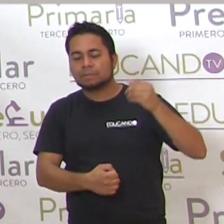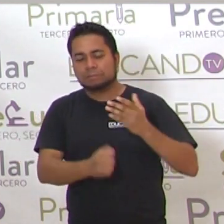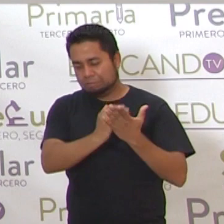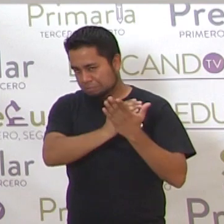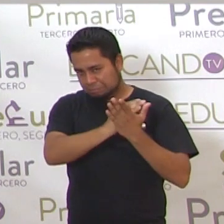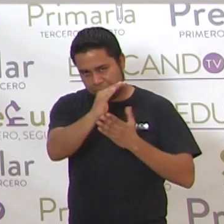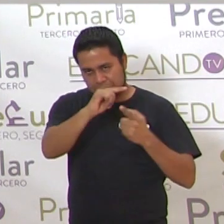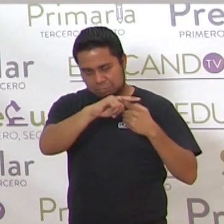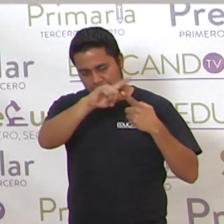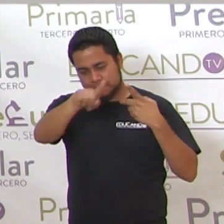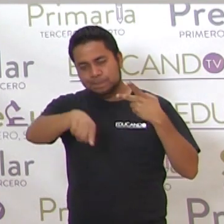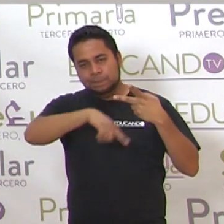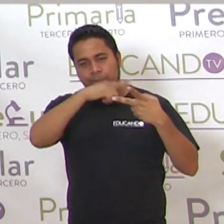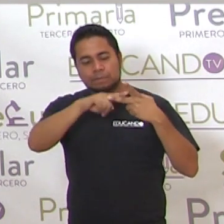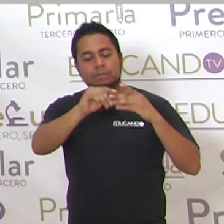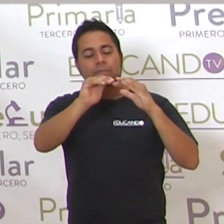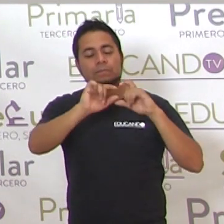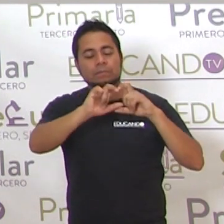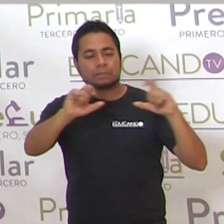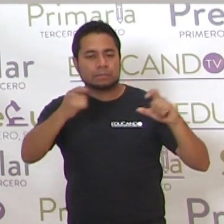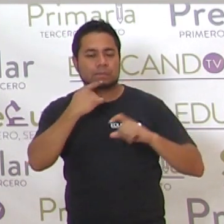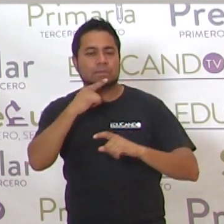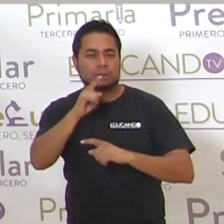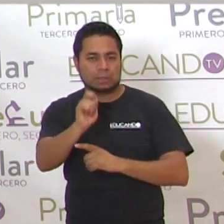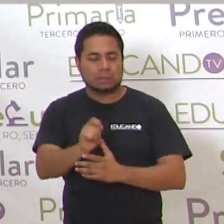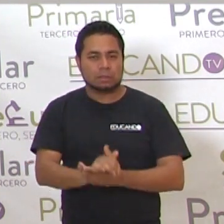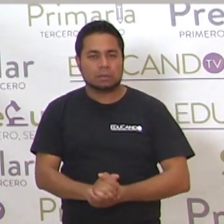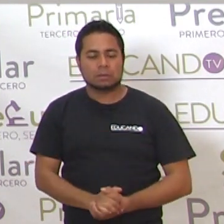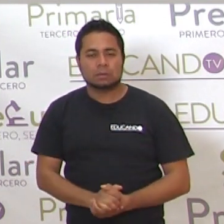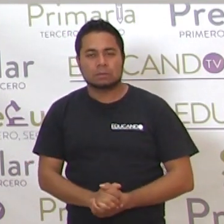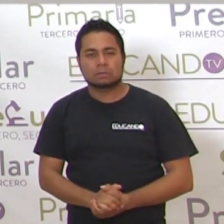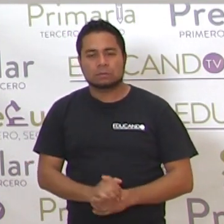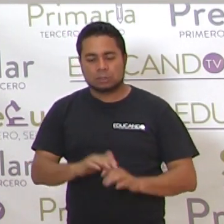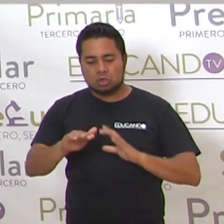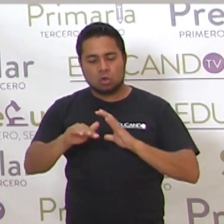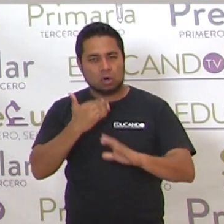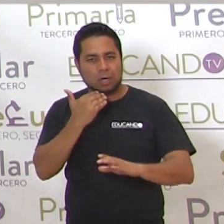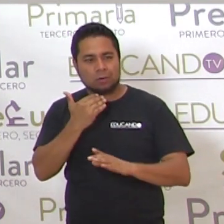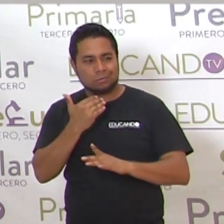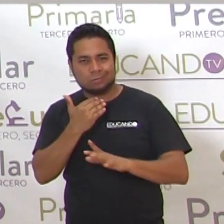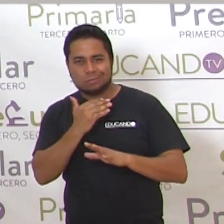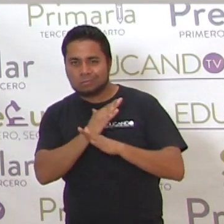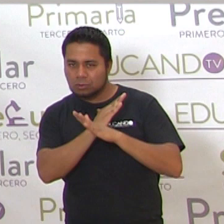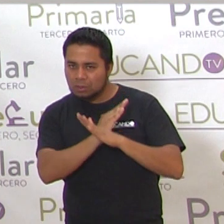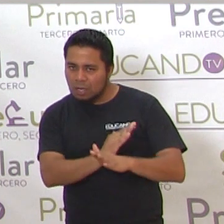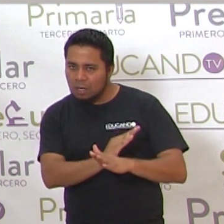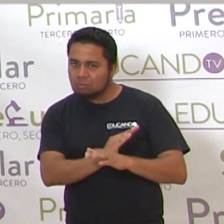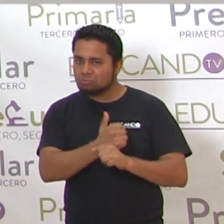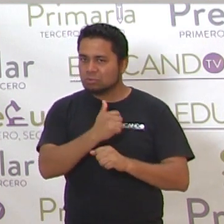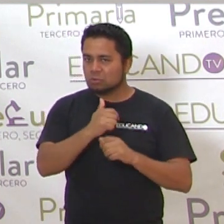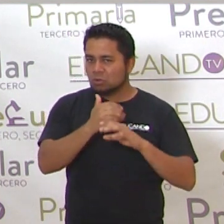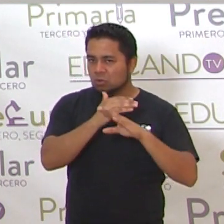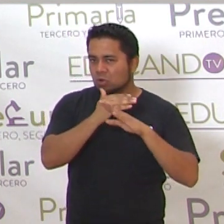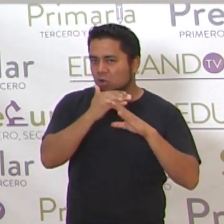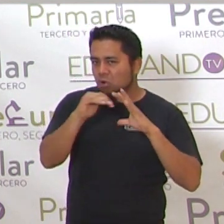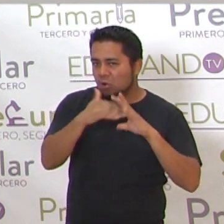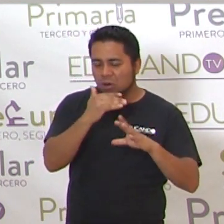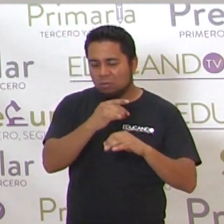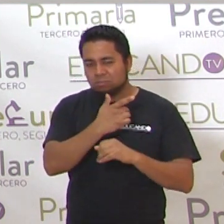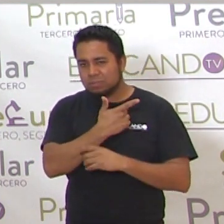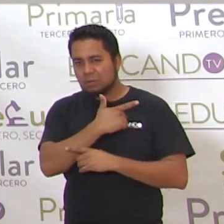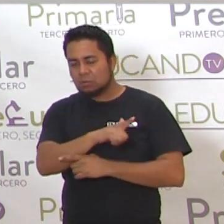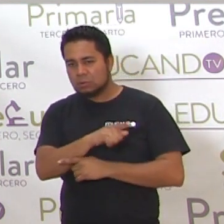abajo dice correos no deseados esta carpeta que